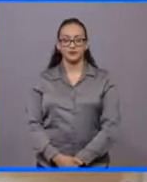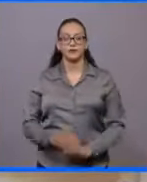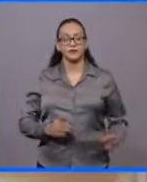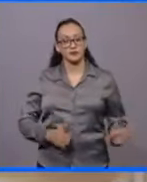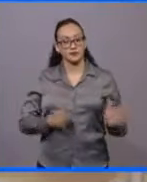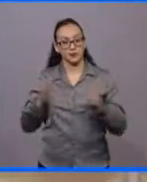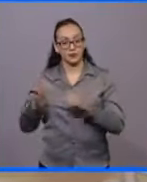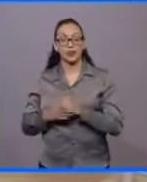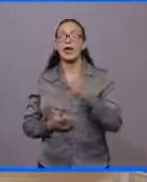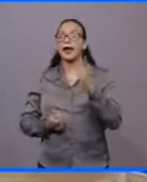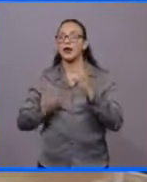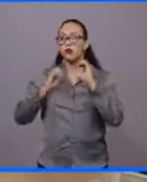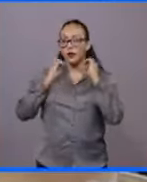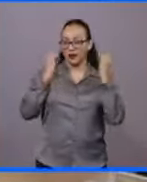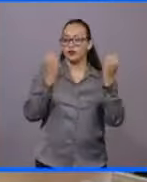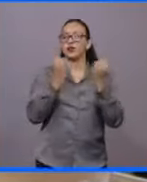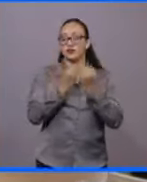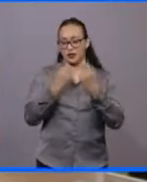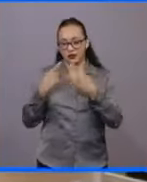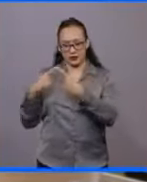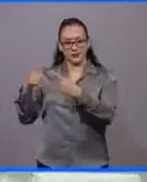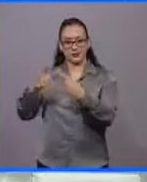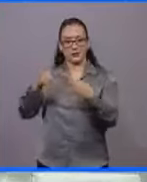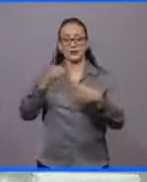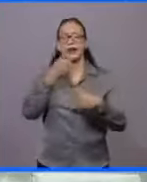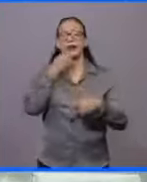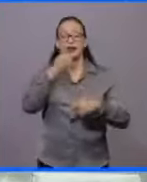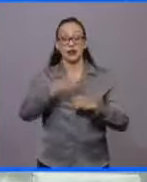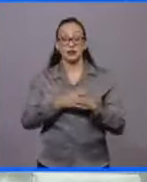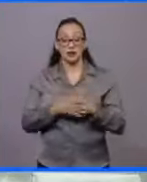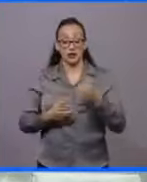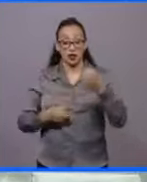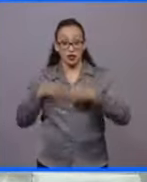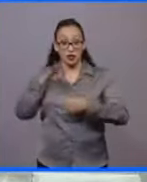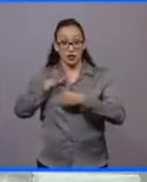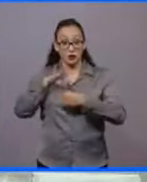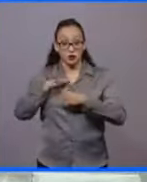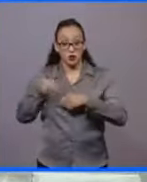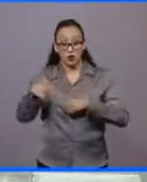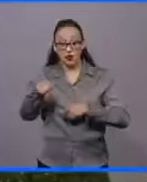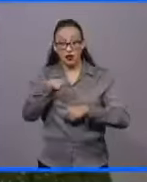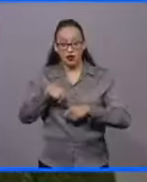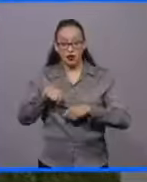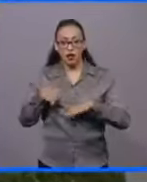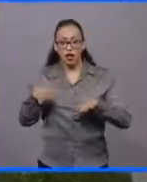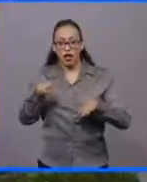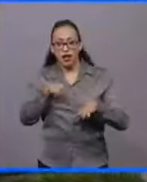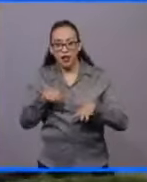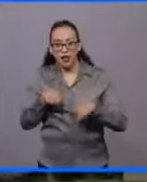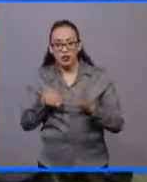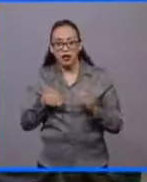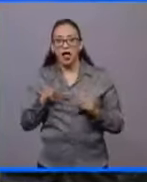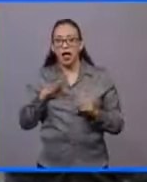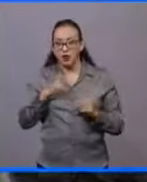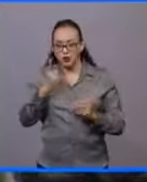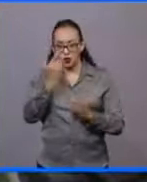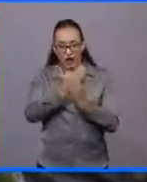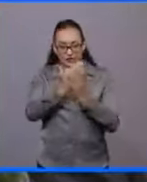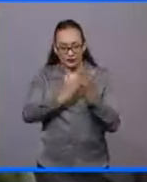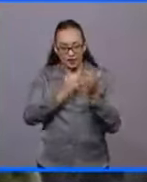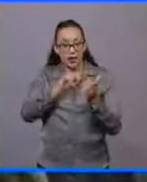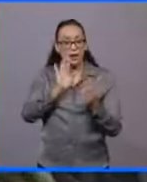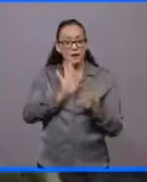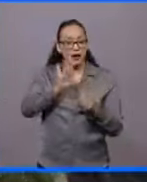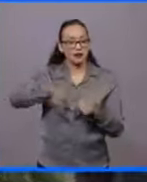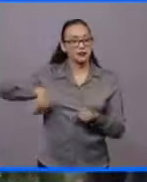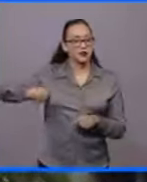Contrario a lo que afirman algunas organizaciones sociales en el sentido de que el Tribunal Electoral está reteniendo de manera indebida un expediente en el